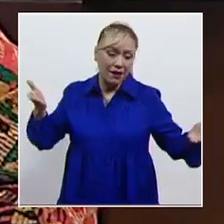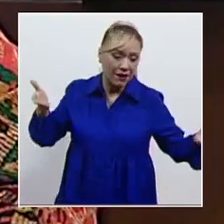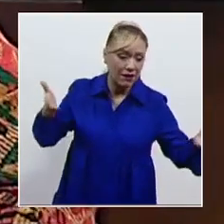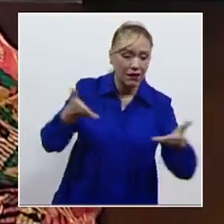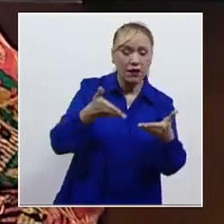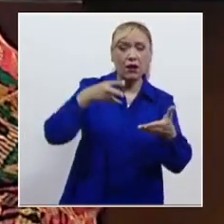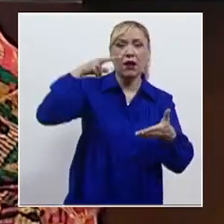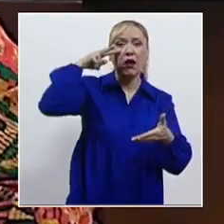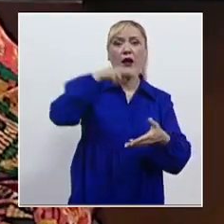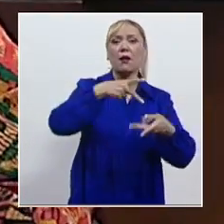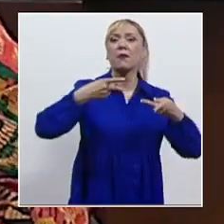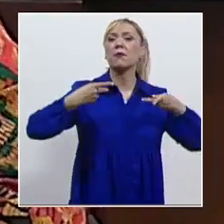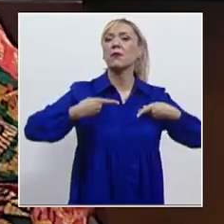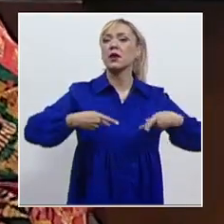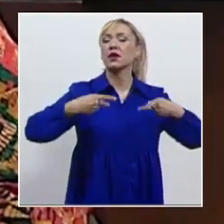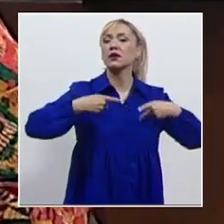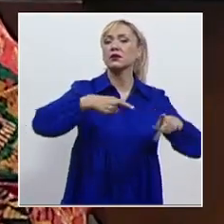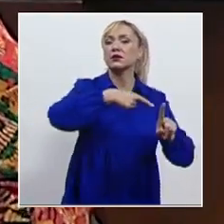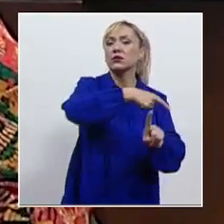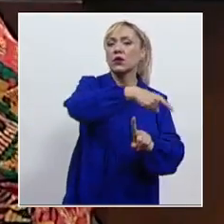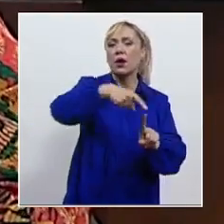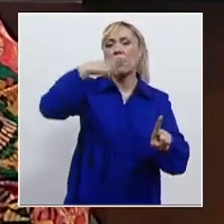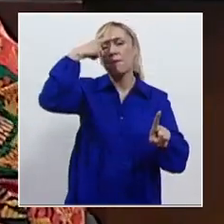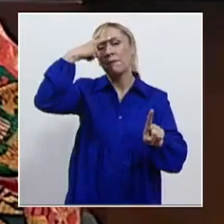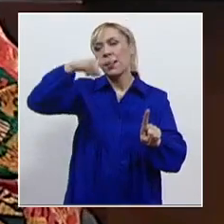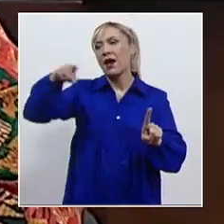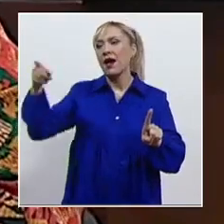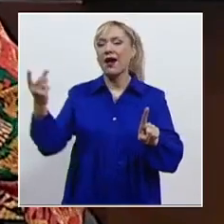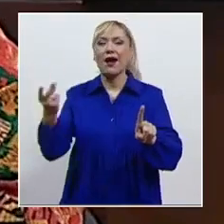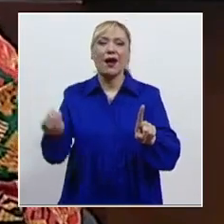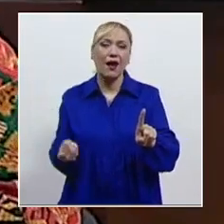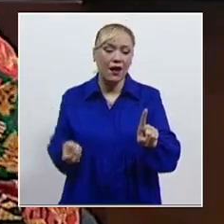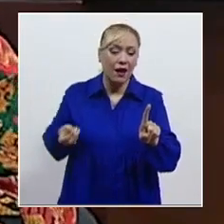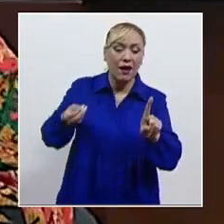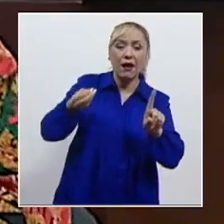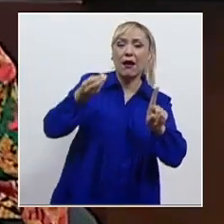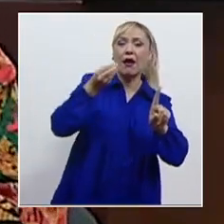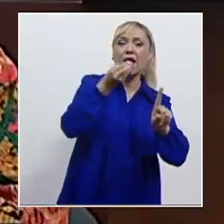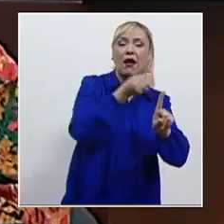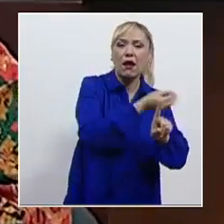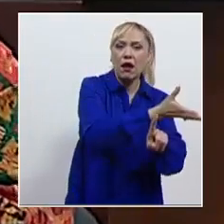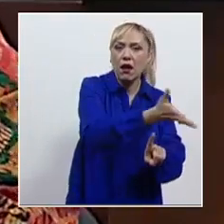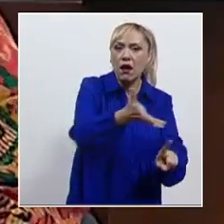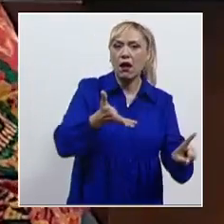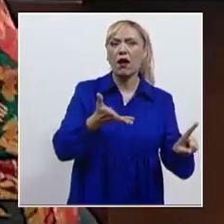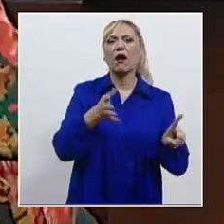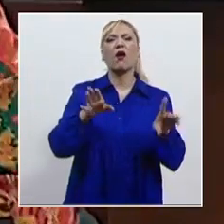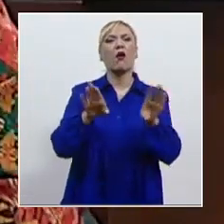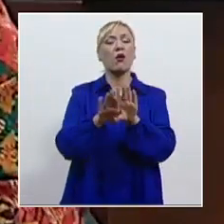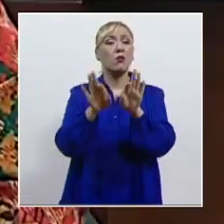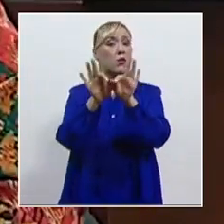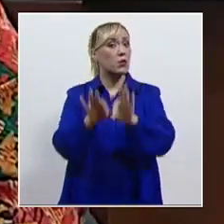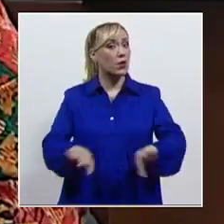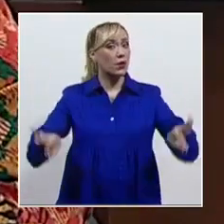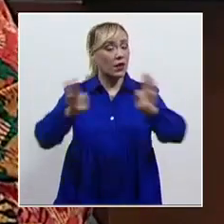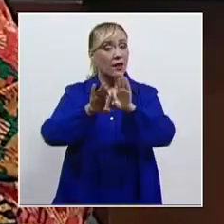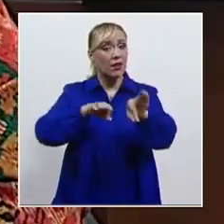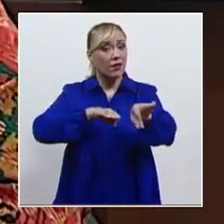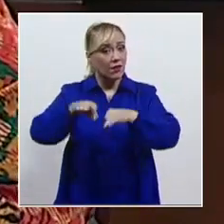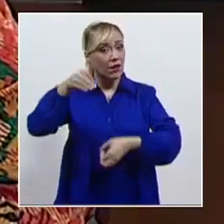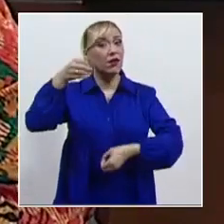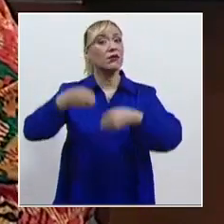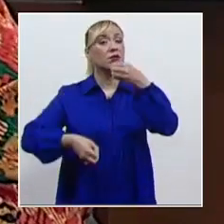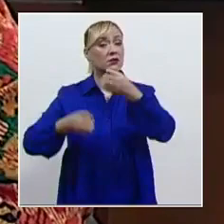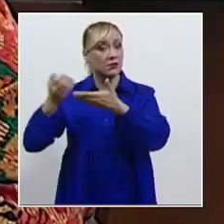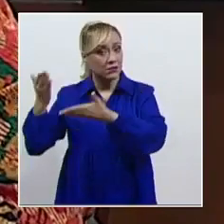justiciables, para transmitir la importancia de la función jurisdiccional